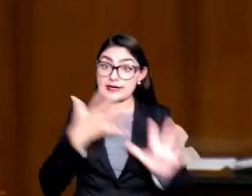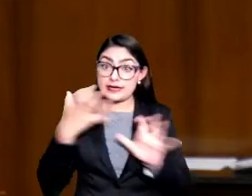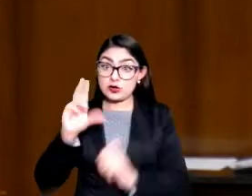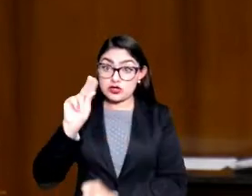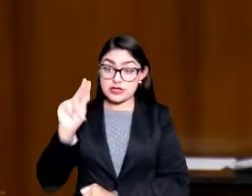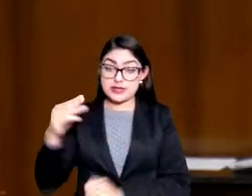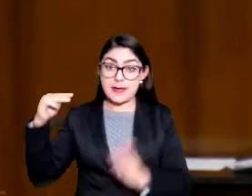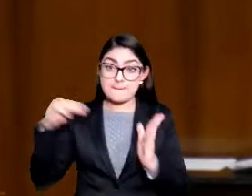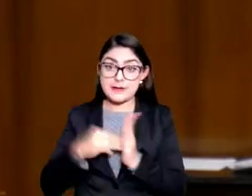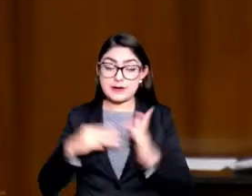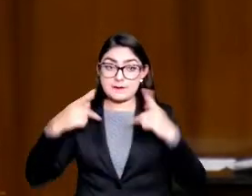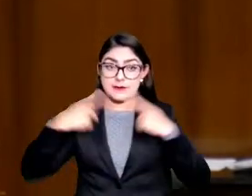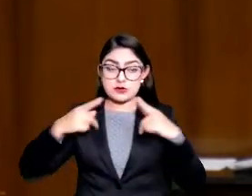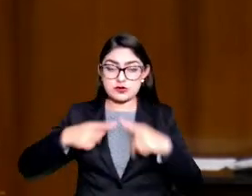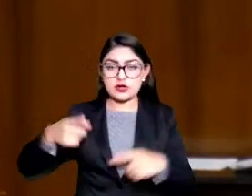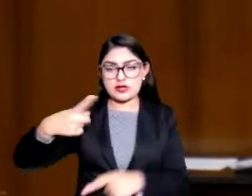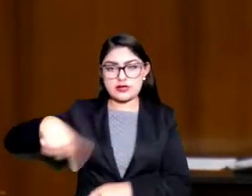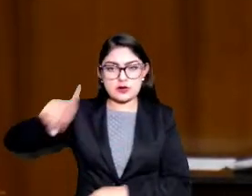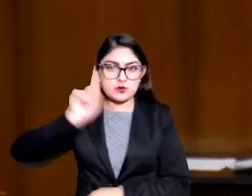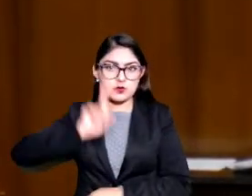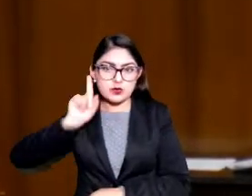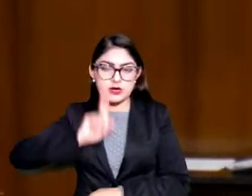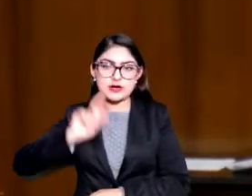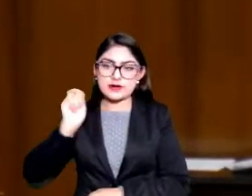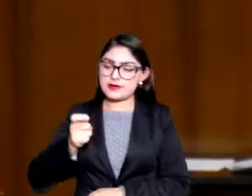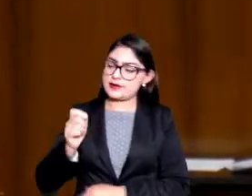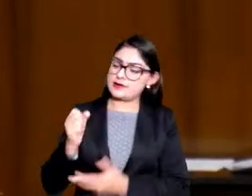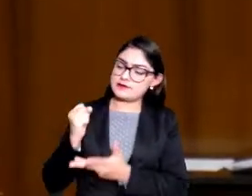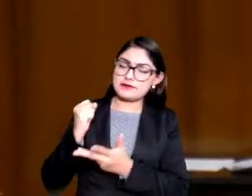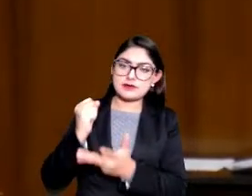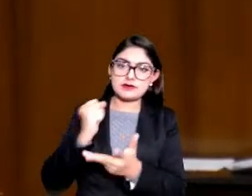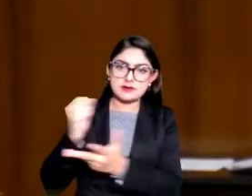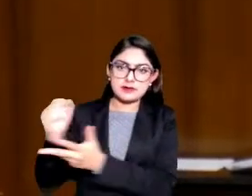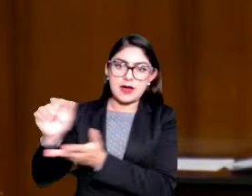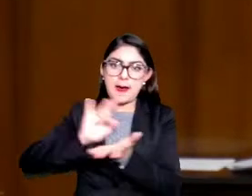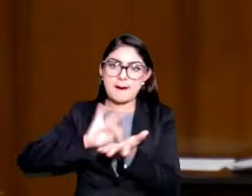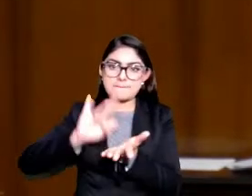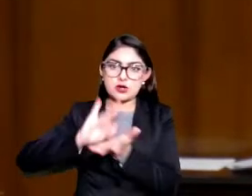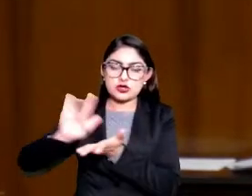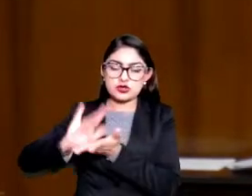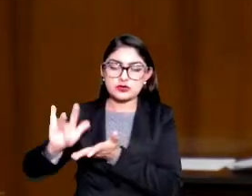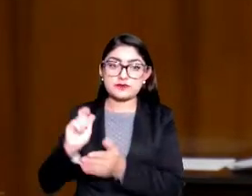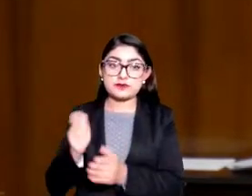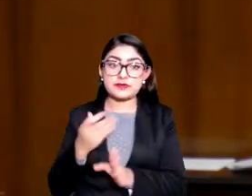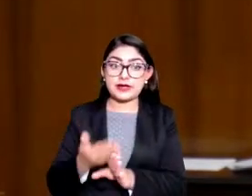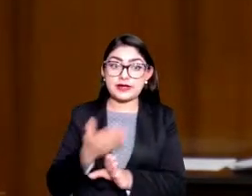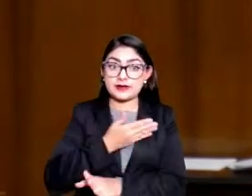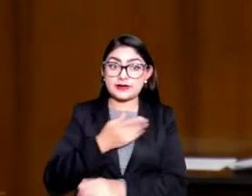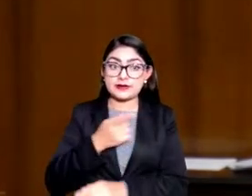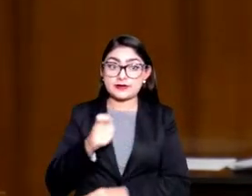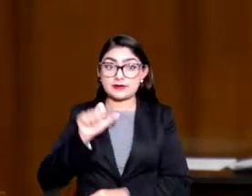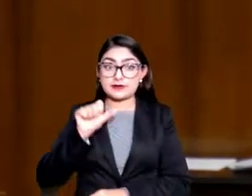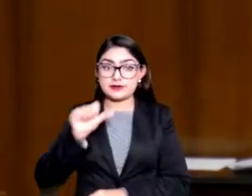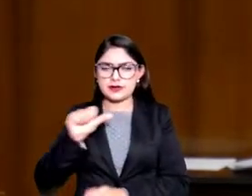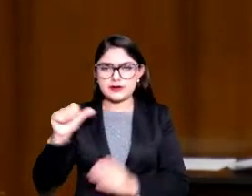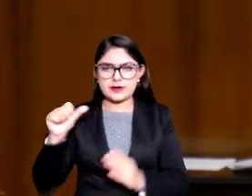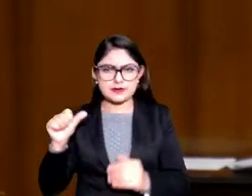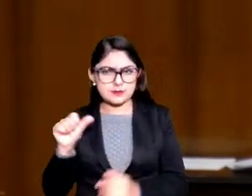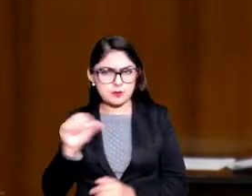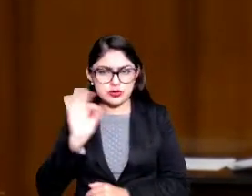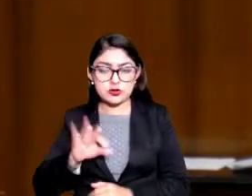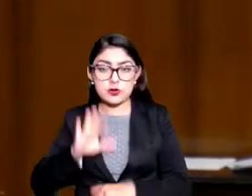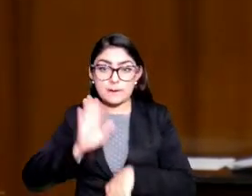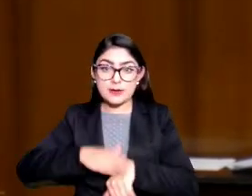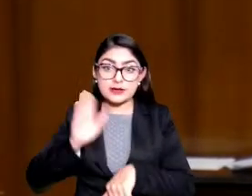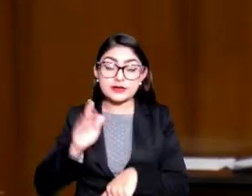salario Rosa y 116.000 más que el año anterior. Más de 525.000